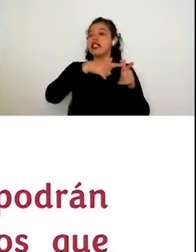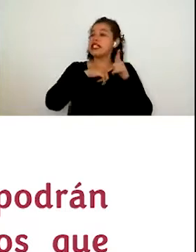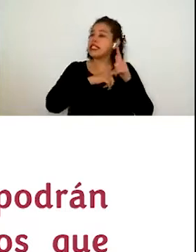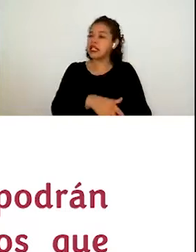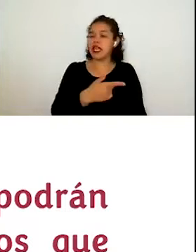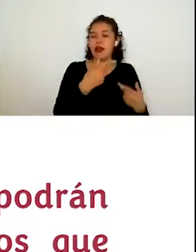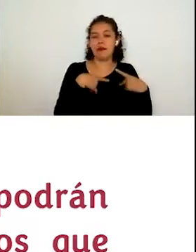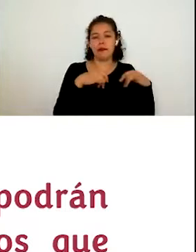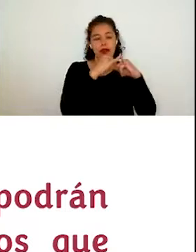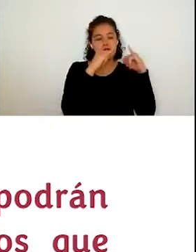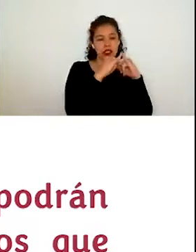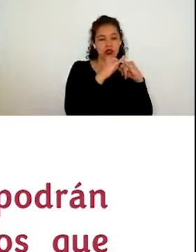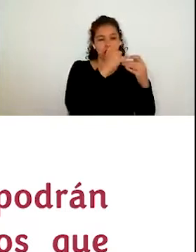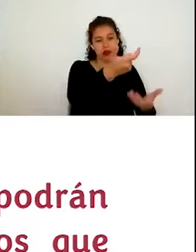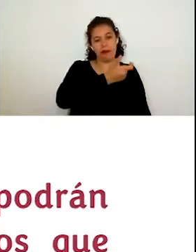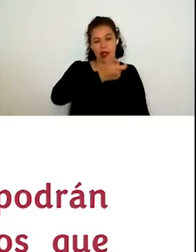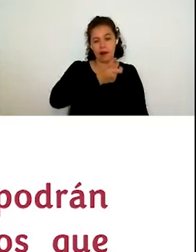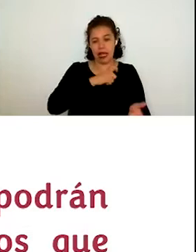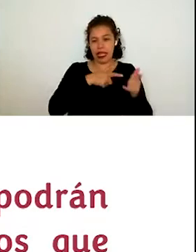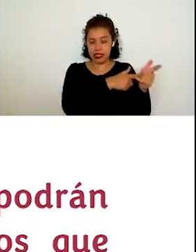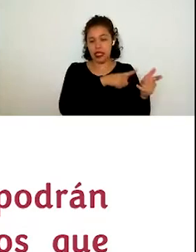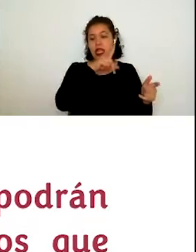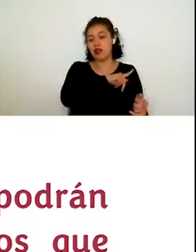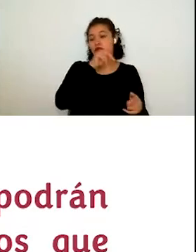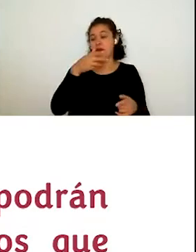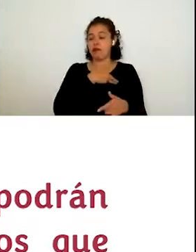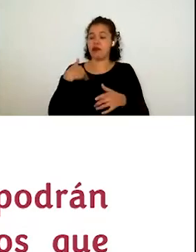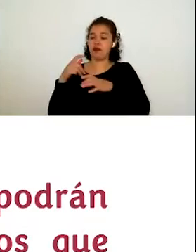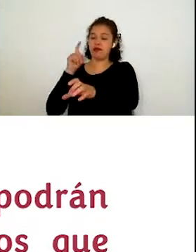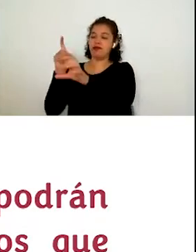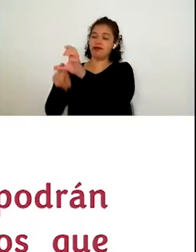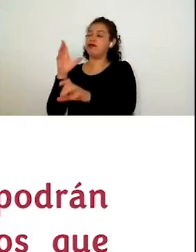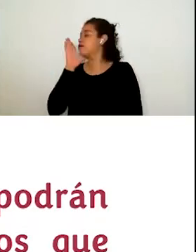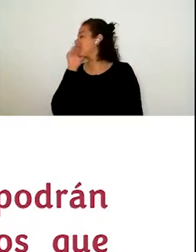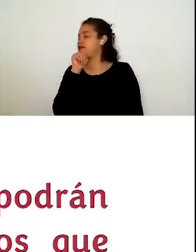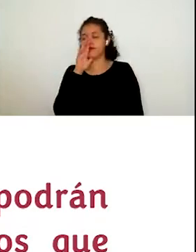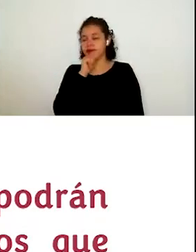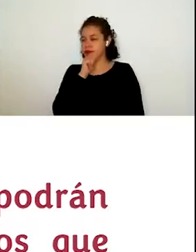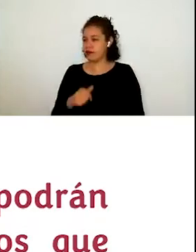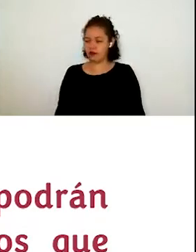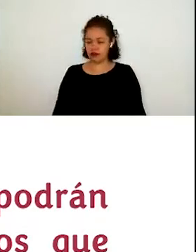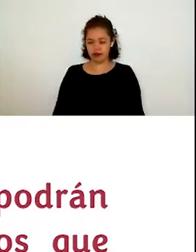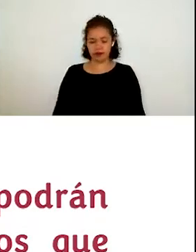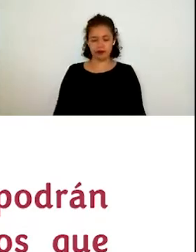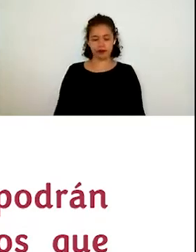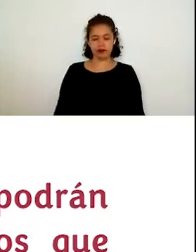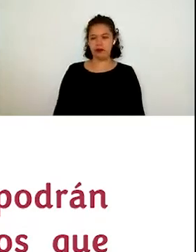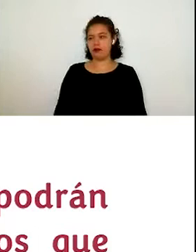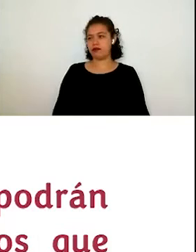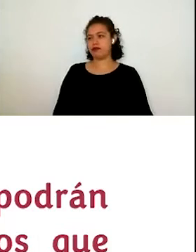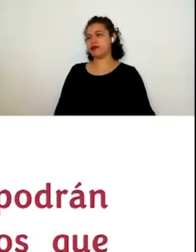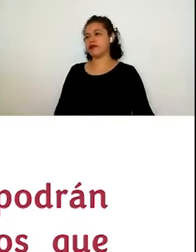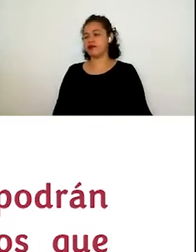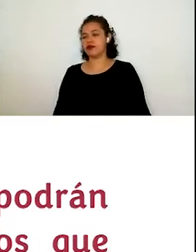institución como empleados, no pueden ser miembros del patrono. miembros del patronato,